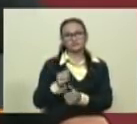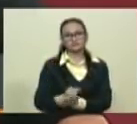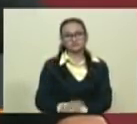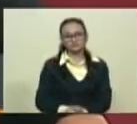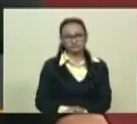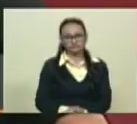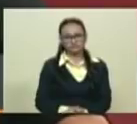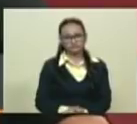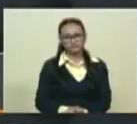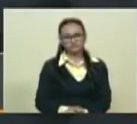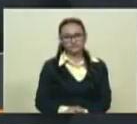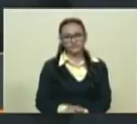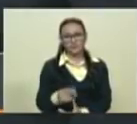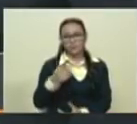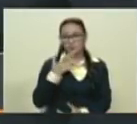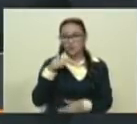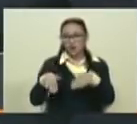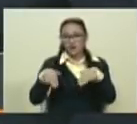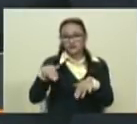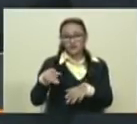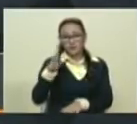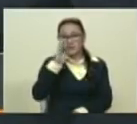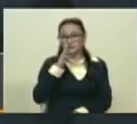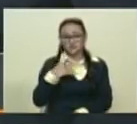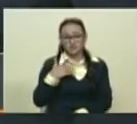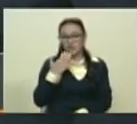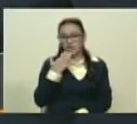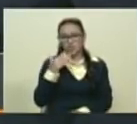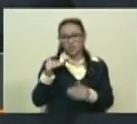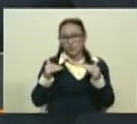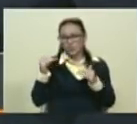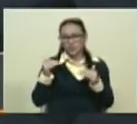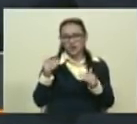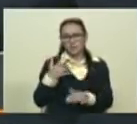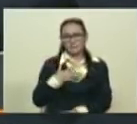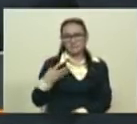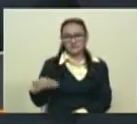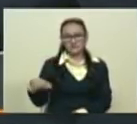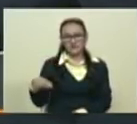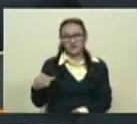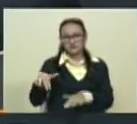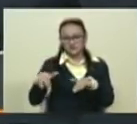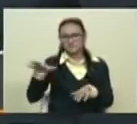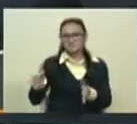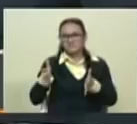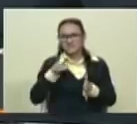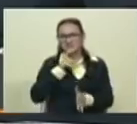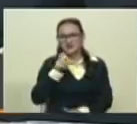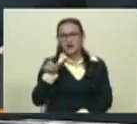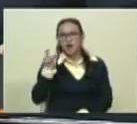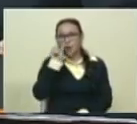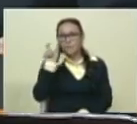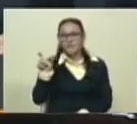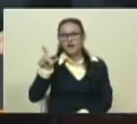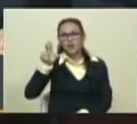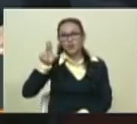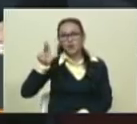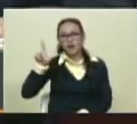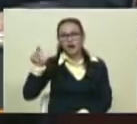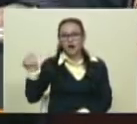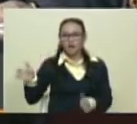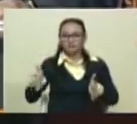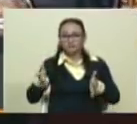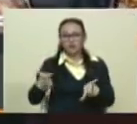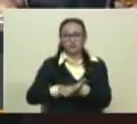Si hoy hubiera elecciones en Brasil, yo no tengo ninguna duda que el presidente electo sería el compañero Lula da Silva otra vez.